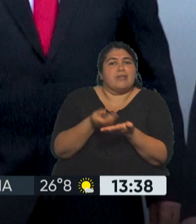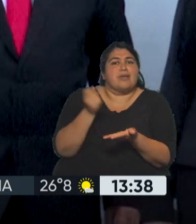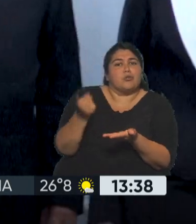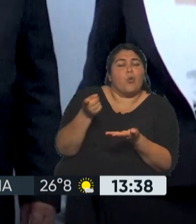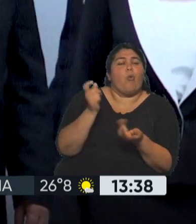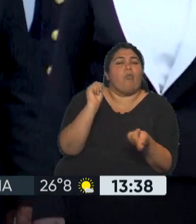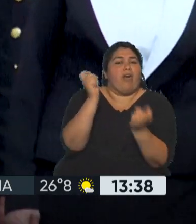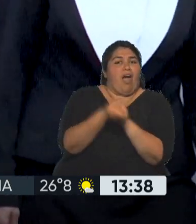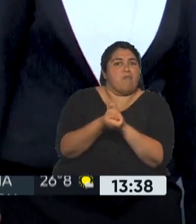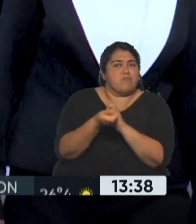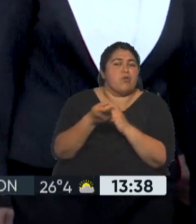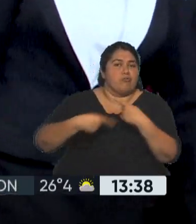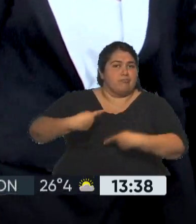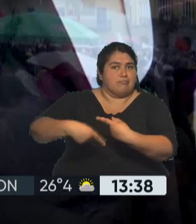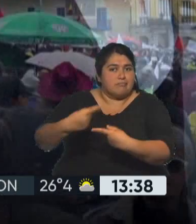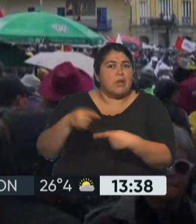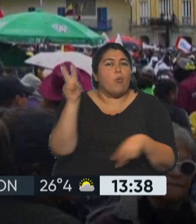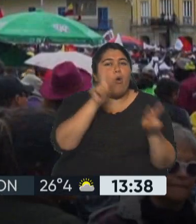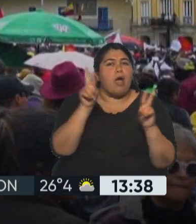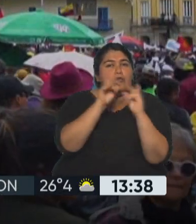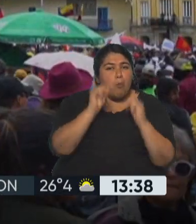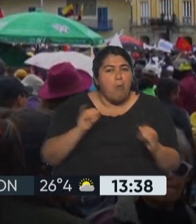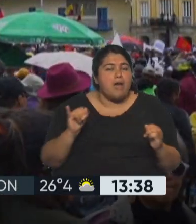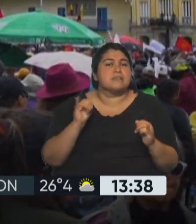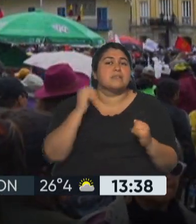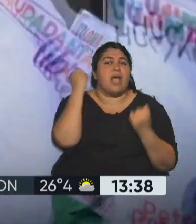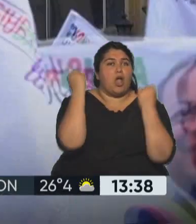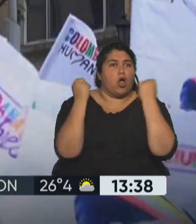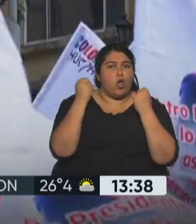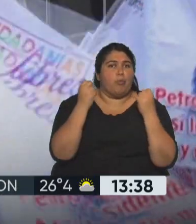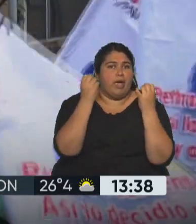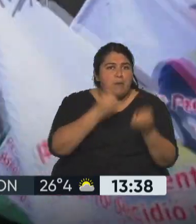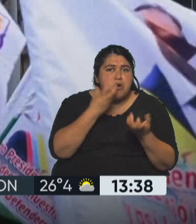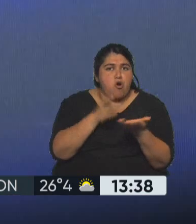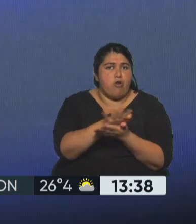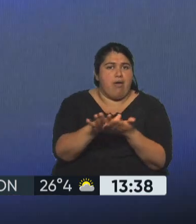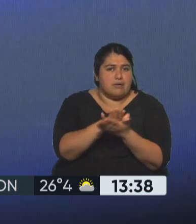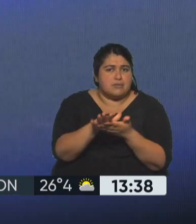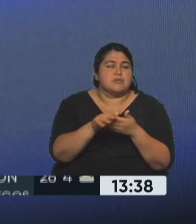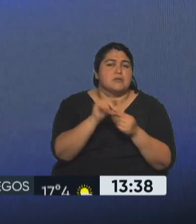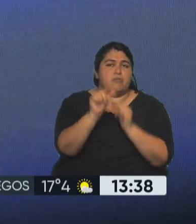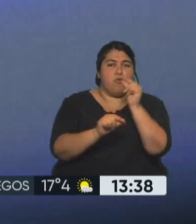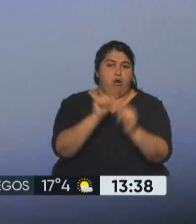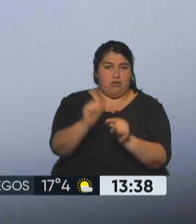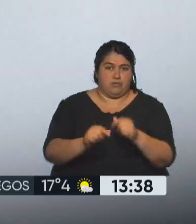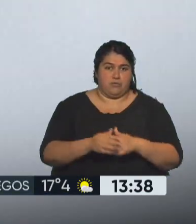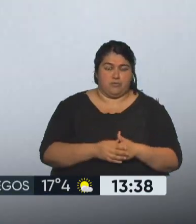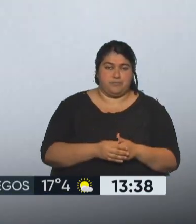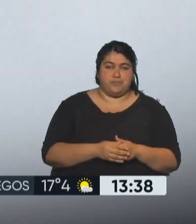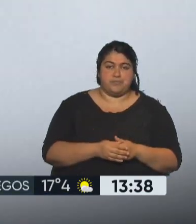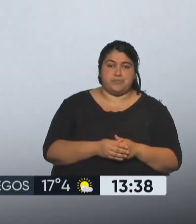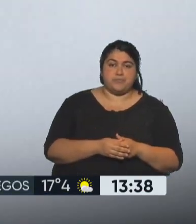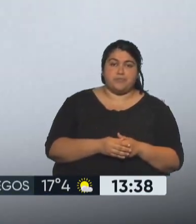con la consolidación del proceso de paz y mejoras económicas palpables como los ejes principales del tiempo que le resta en el poder.